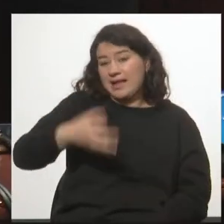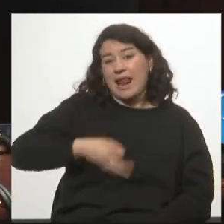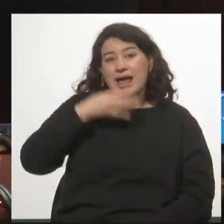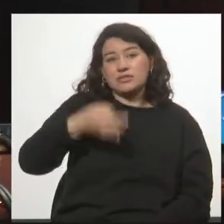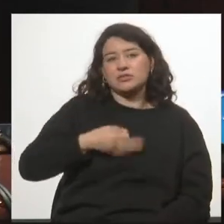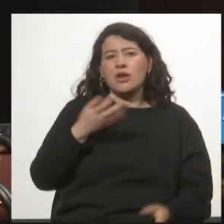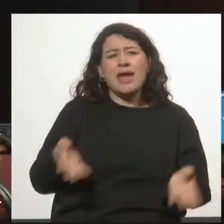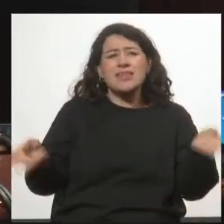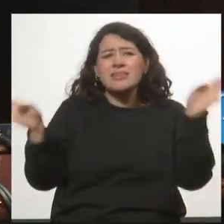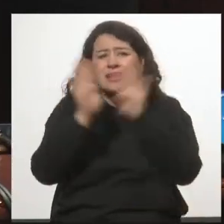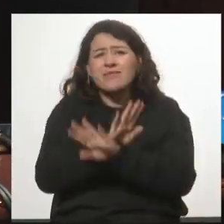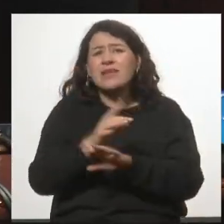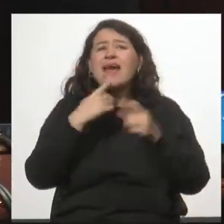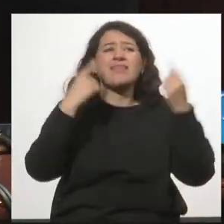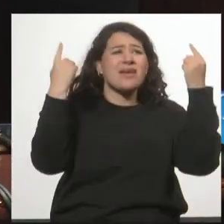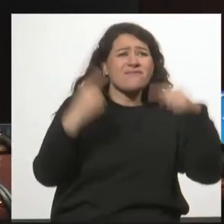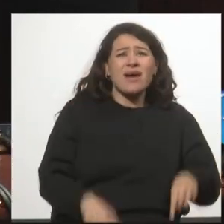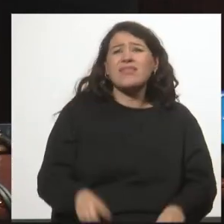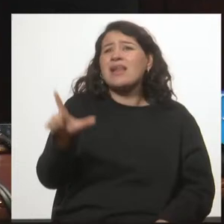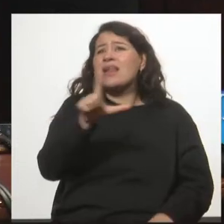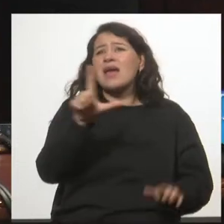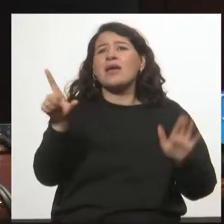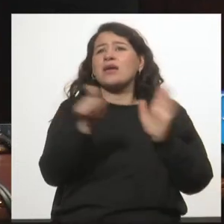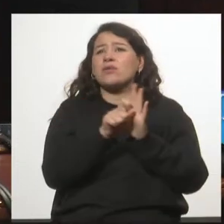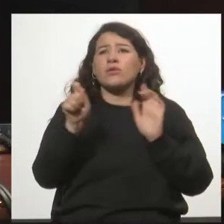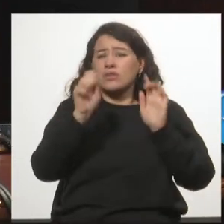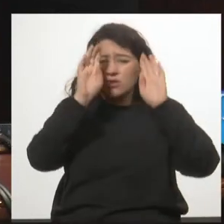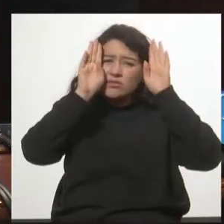entreveran hasta con el debate de la luz